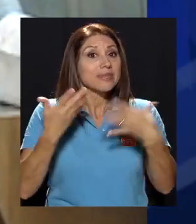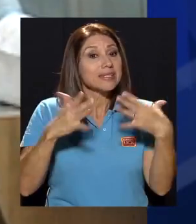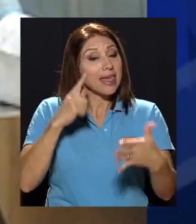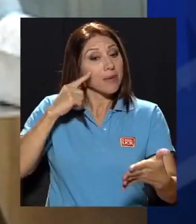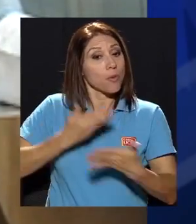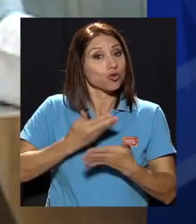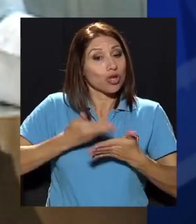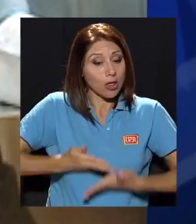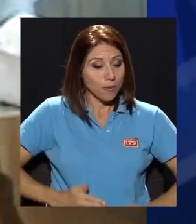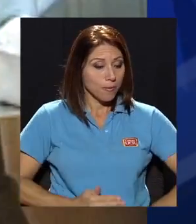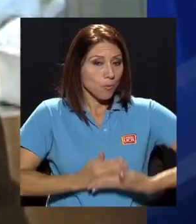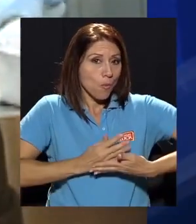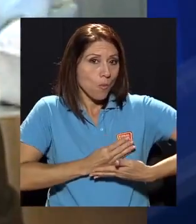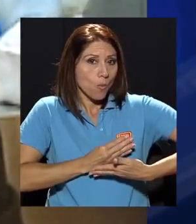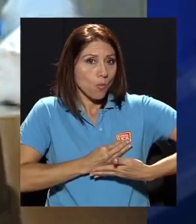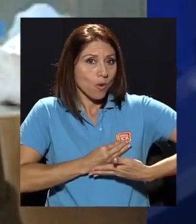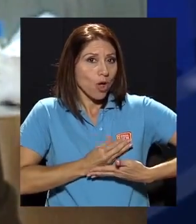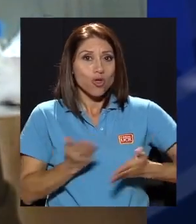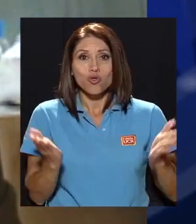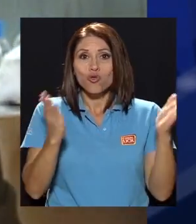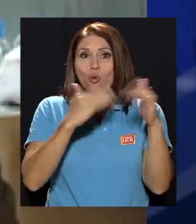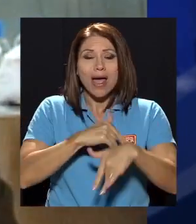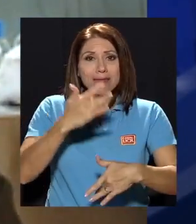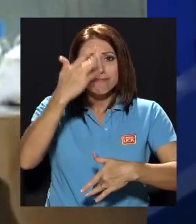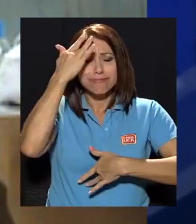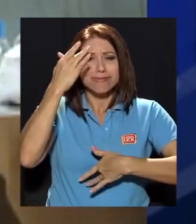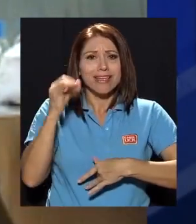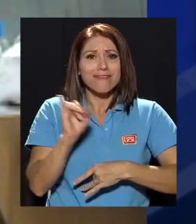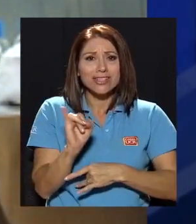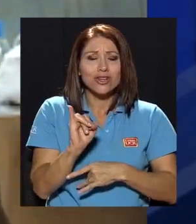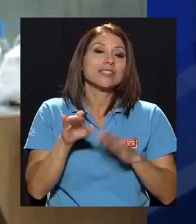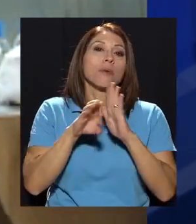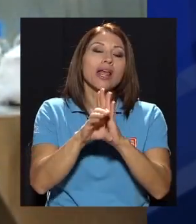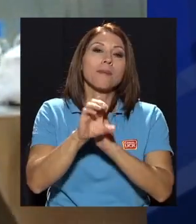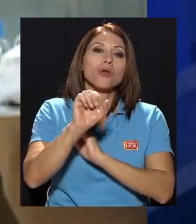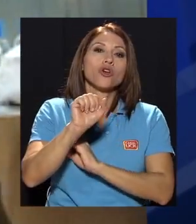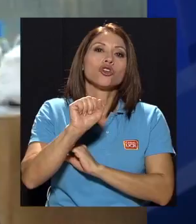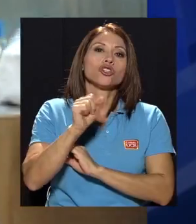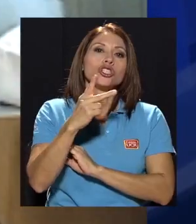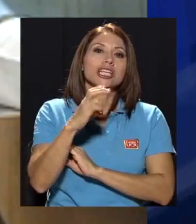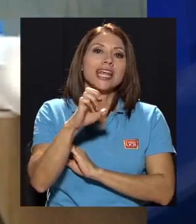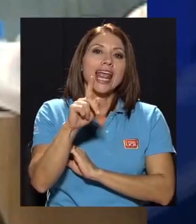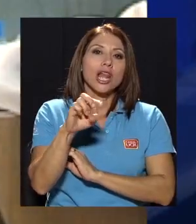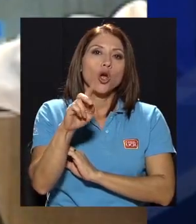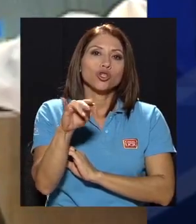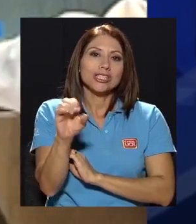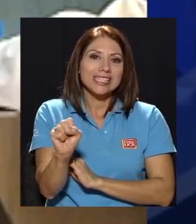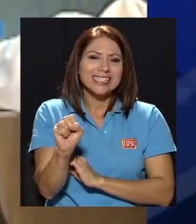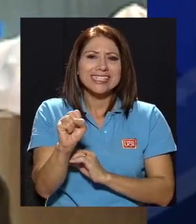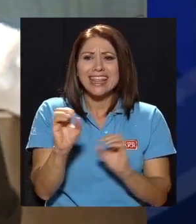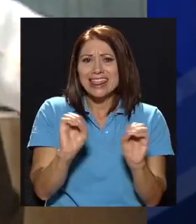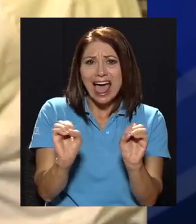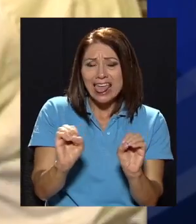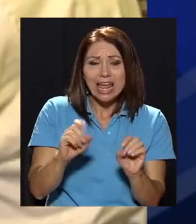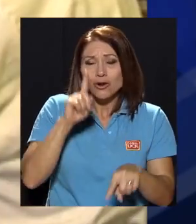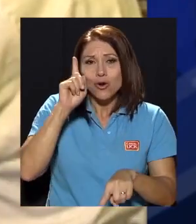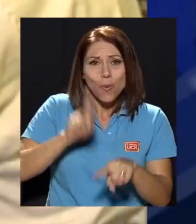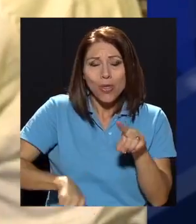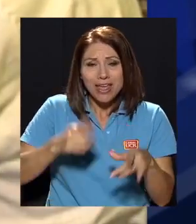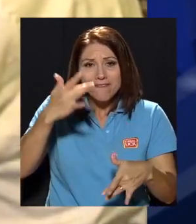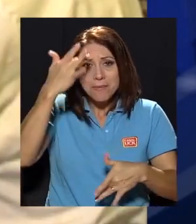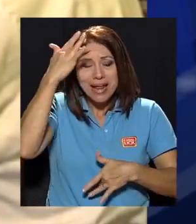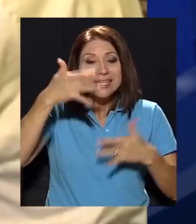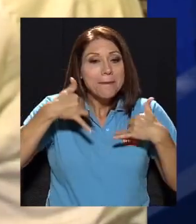materna las infecciones como la shigelosis no prosperaban. En los niños no padecían ni de shigelosis, ni de amibiasis, ni de nada de eso, mientras estuvieran mamando.